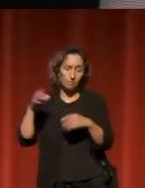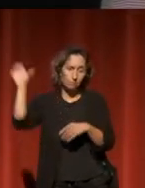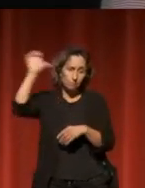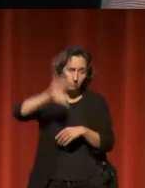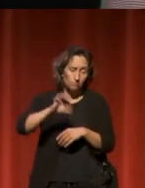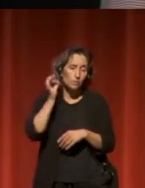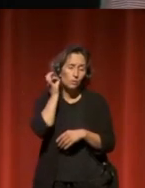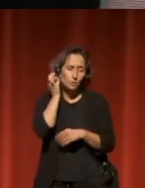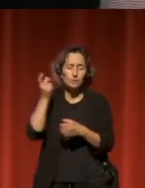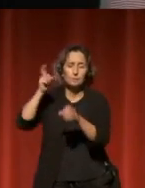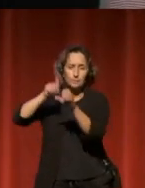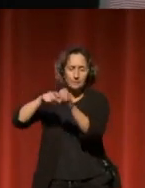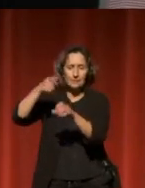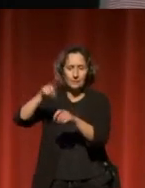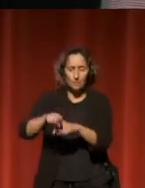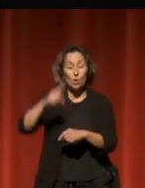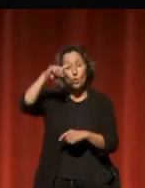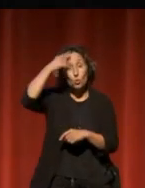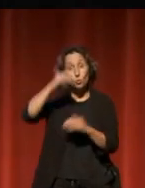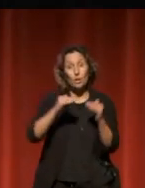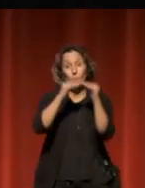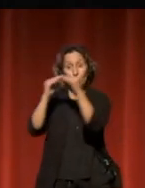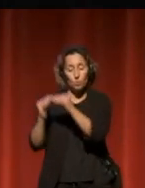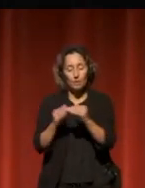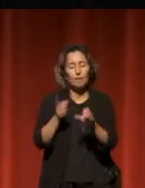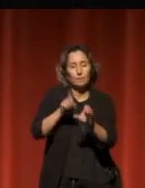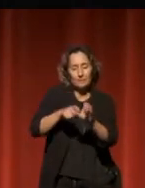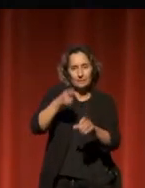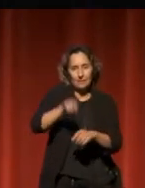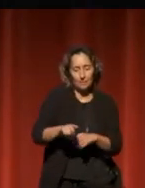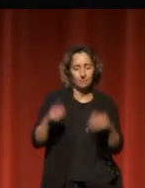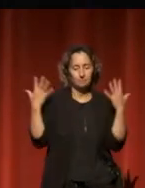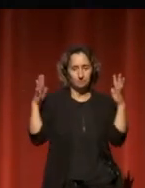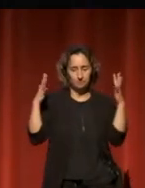Profesionales de la Cultura por la Igualdad. Un fuerte aplauso para Juana Escudero.